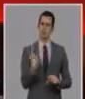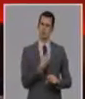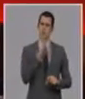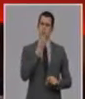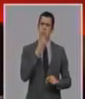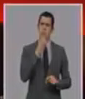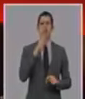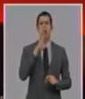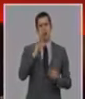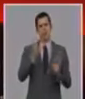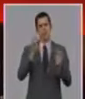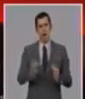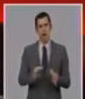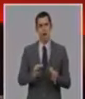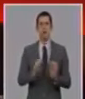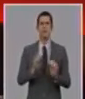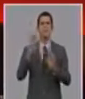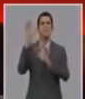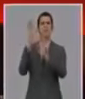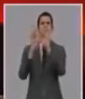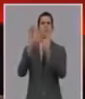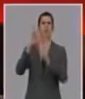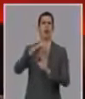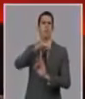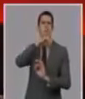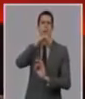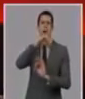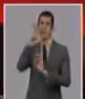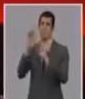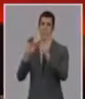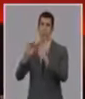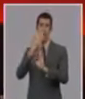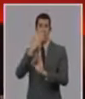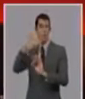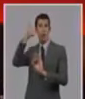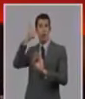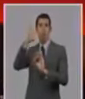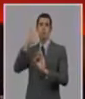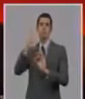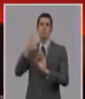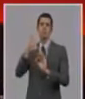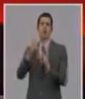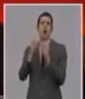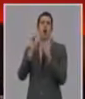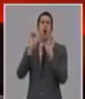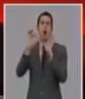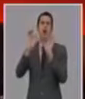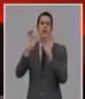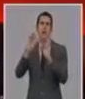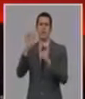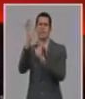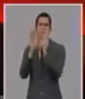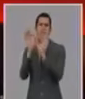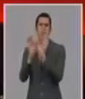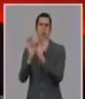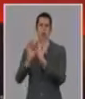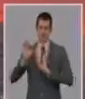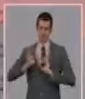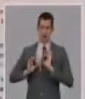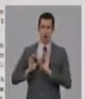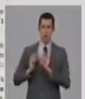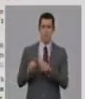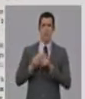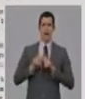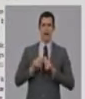denominar antiinflamatorio en determinada medida, porque ha revertido al mes de tratamiento algunos biomarcadores